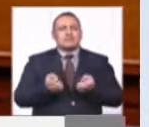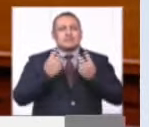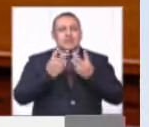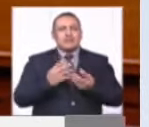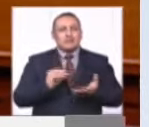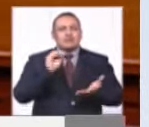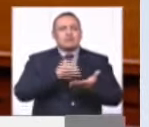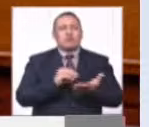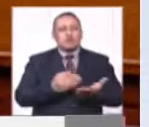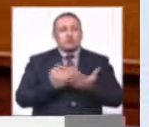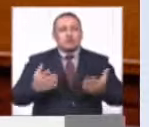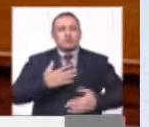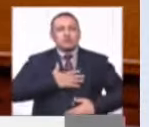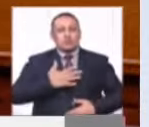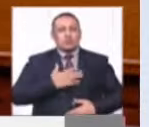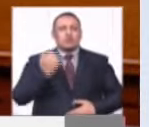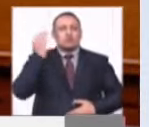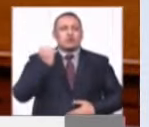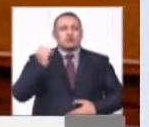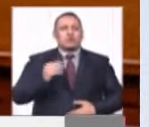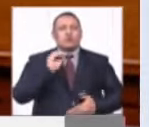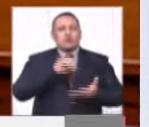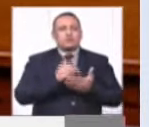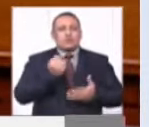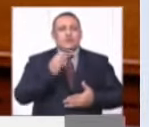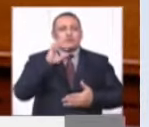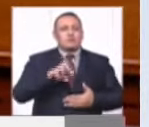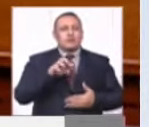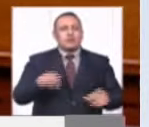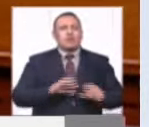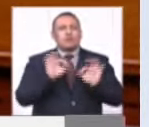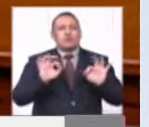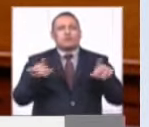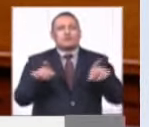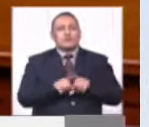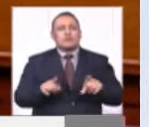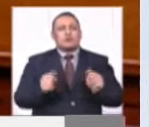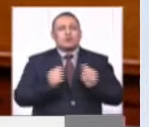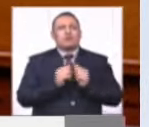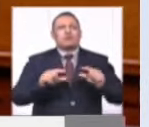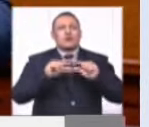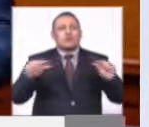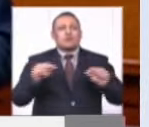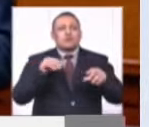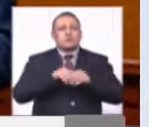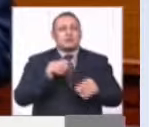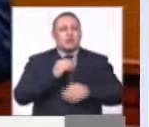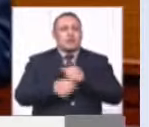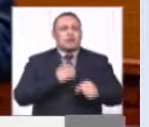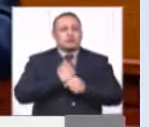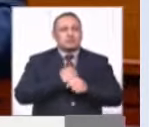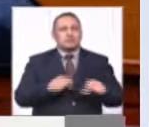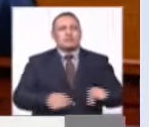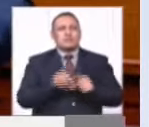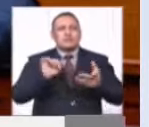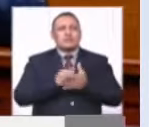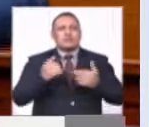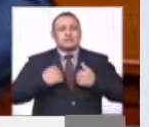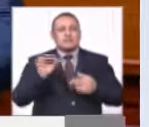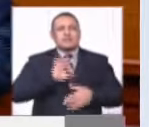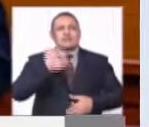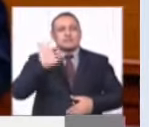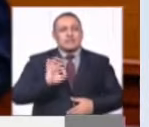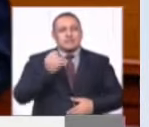sus recursos para jubilación o una AFP o pone en una cuenta a plazo fijo, y podrán tener los